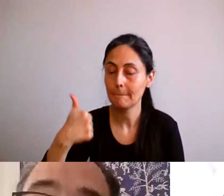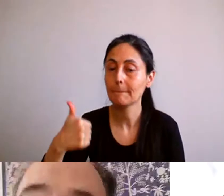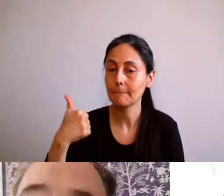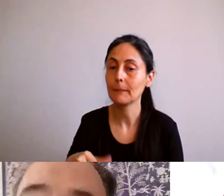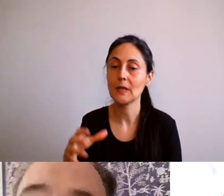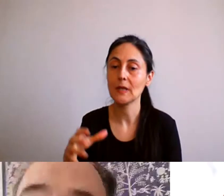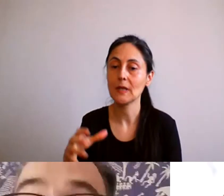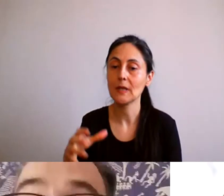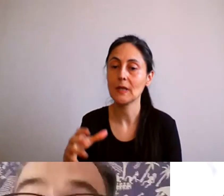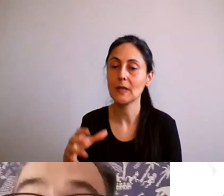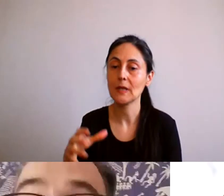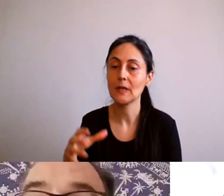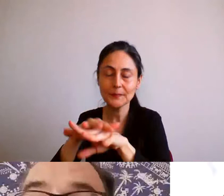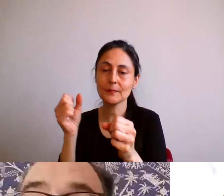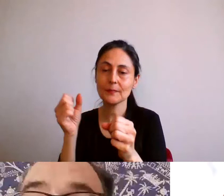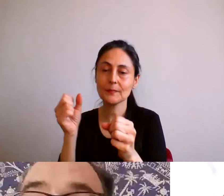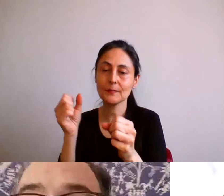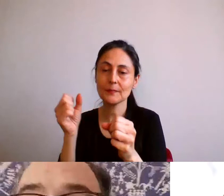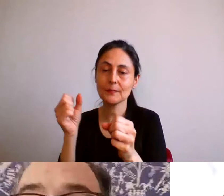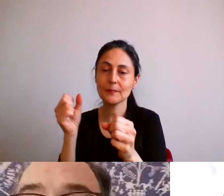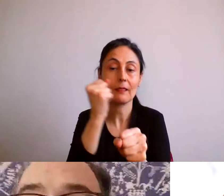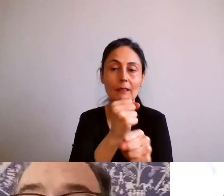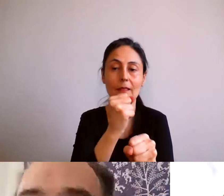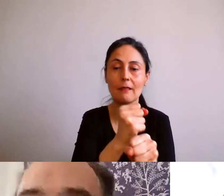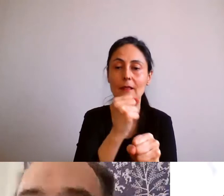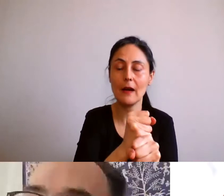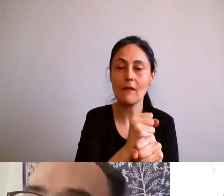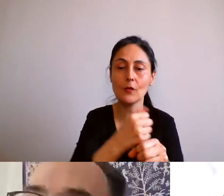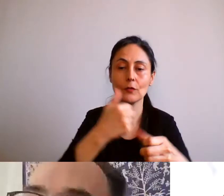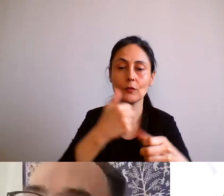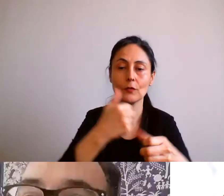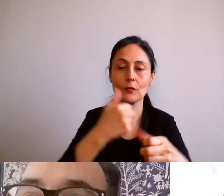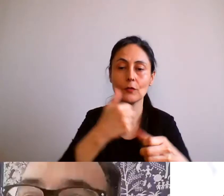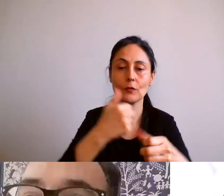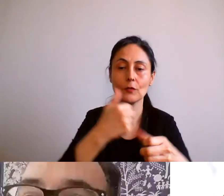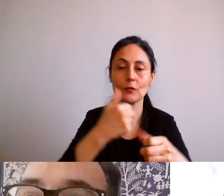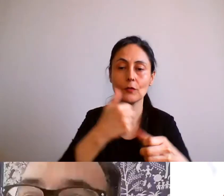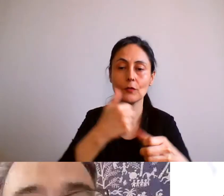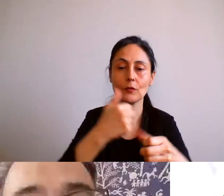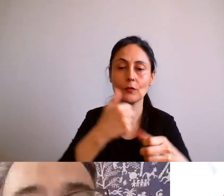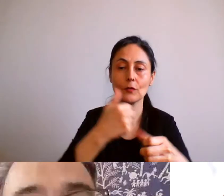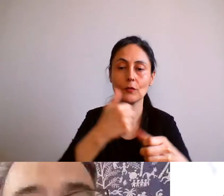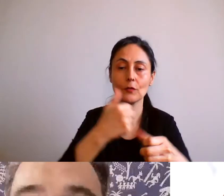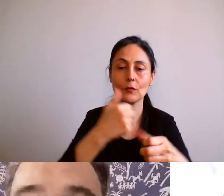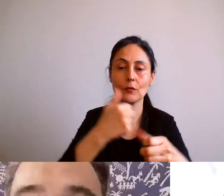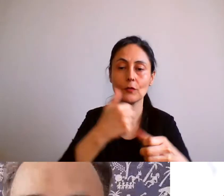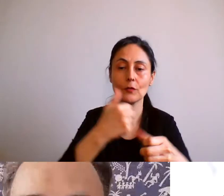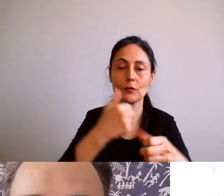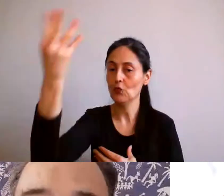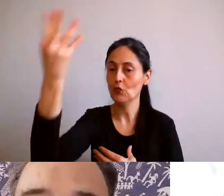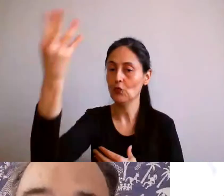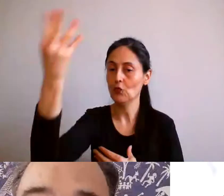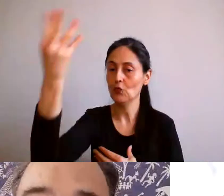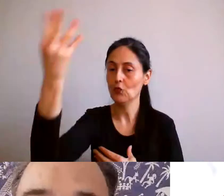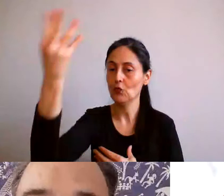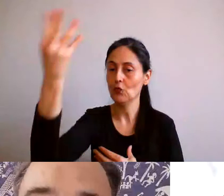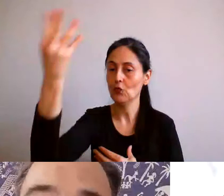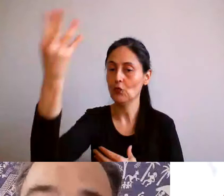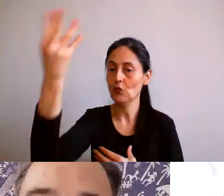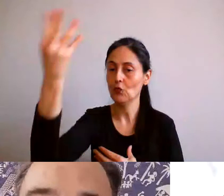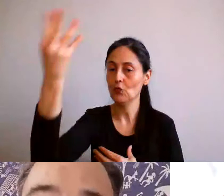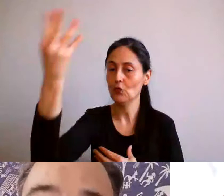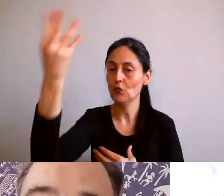las disciplinas. Pero creo, así como tomando la mirada hacia adentro, digamos, de qué es lo que ocurre